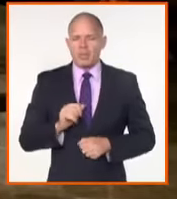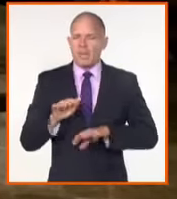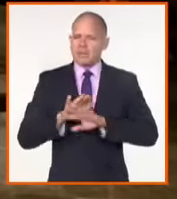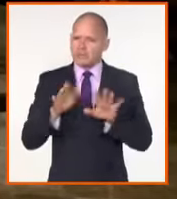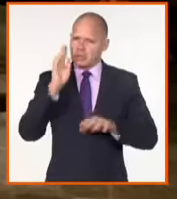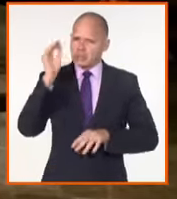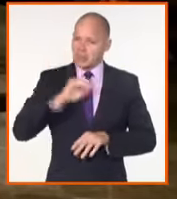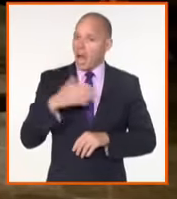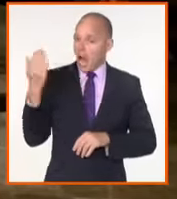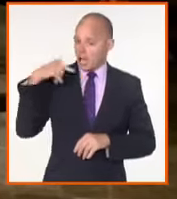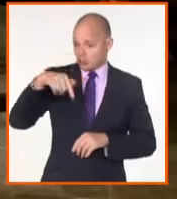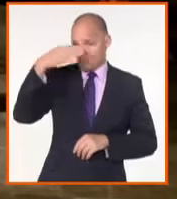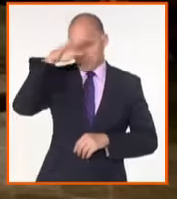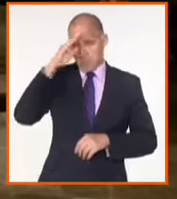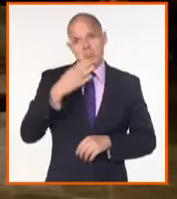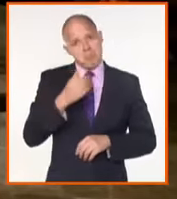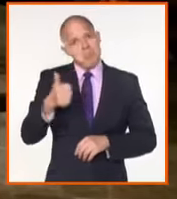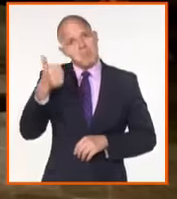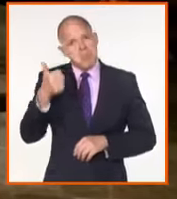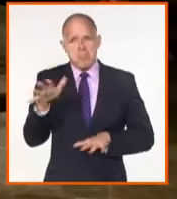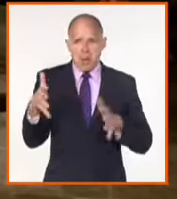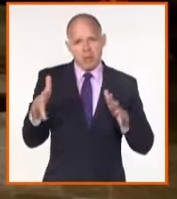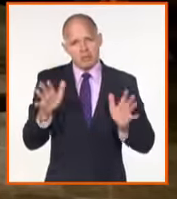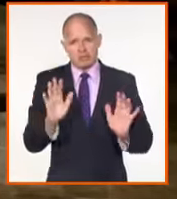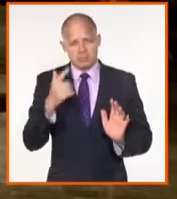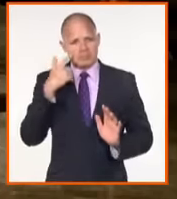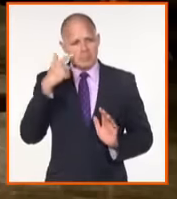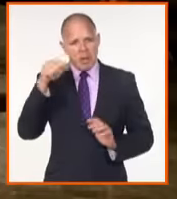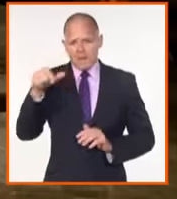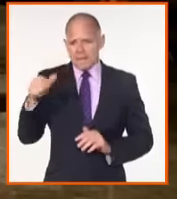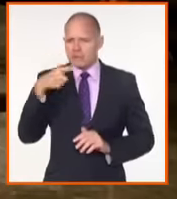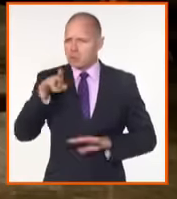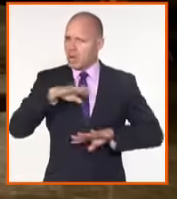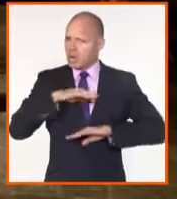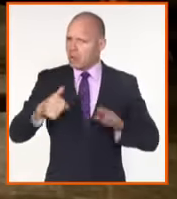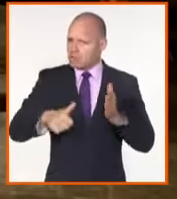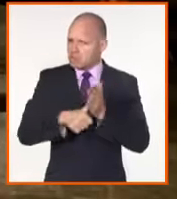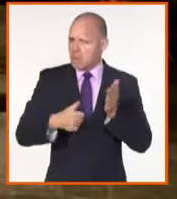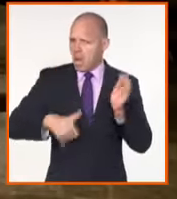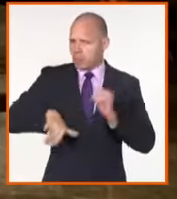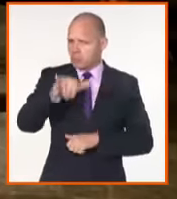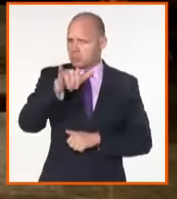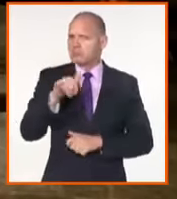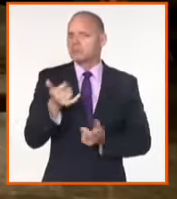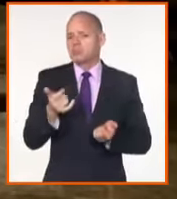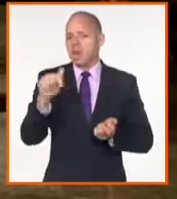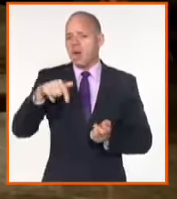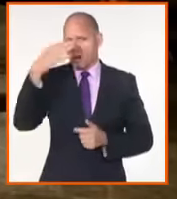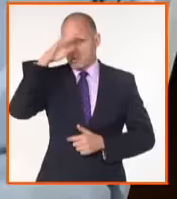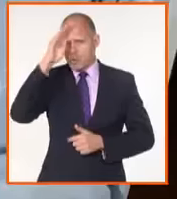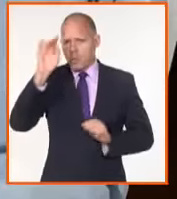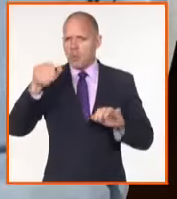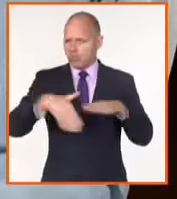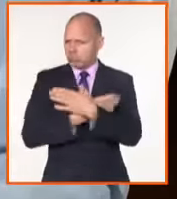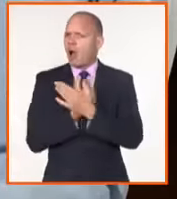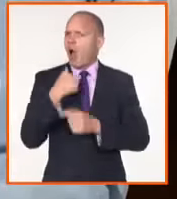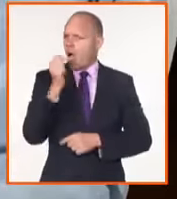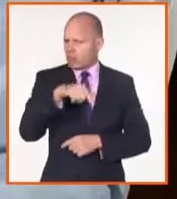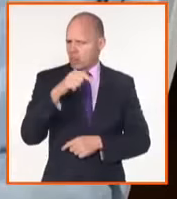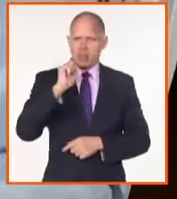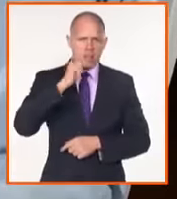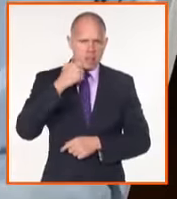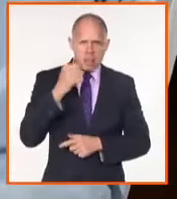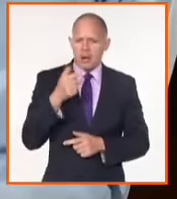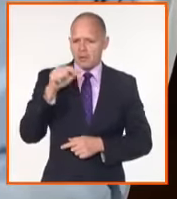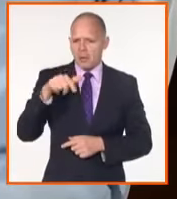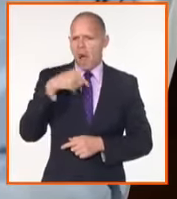visas. Había de cinco servicios consulares. Había más posibilidades de visitas de